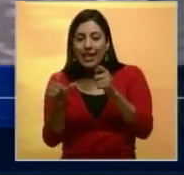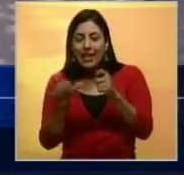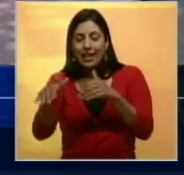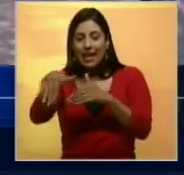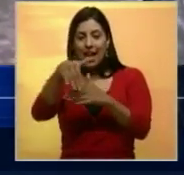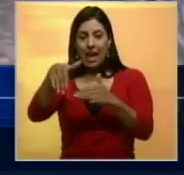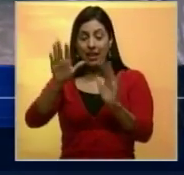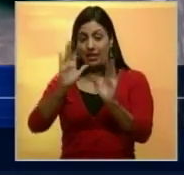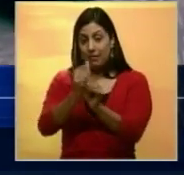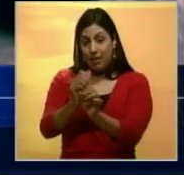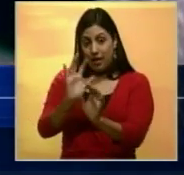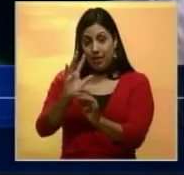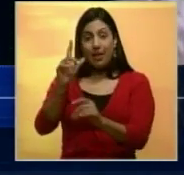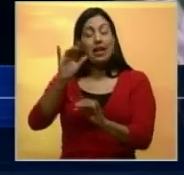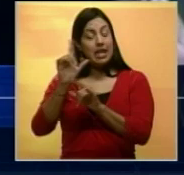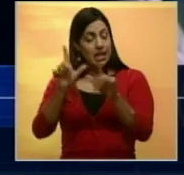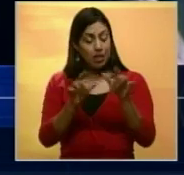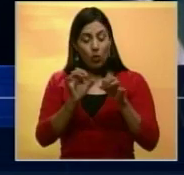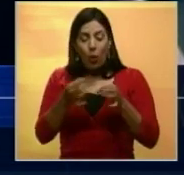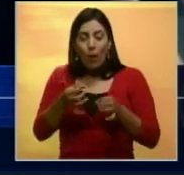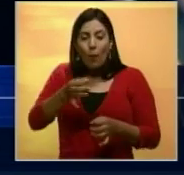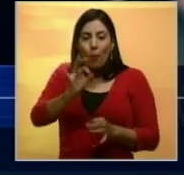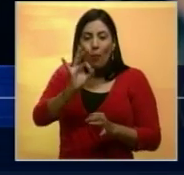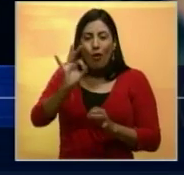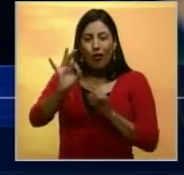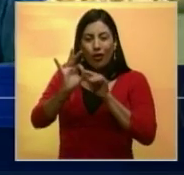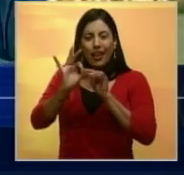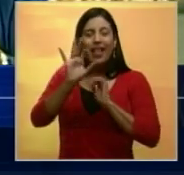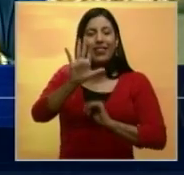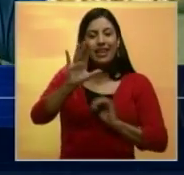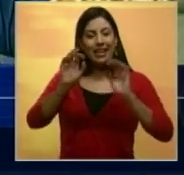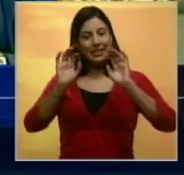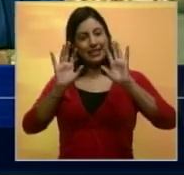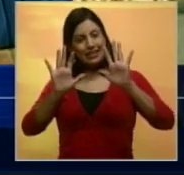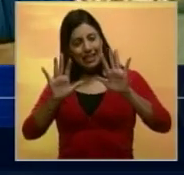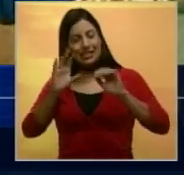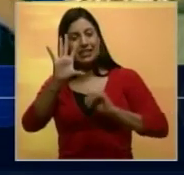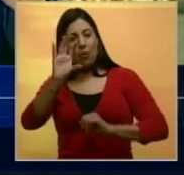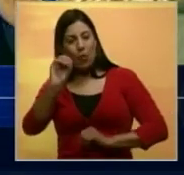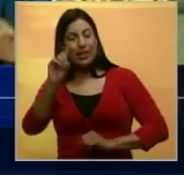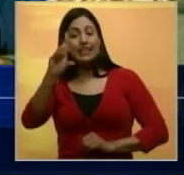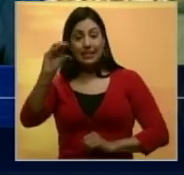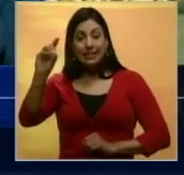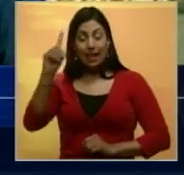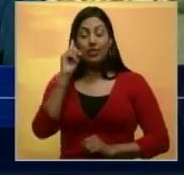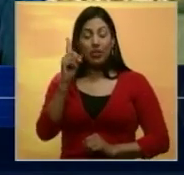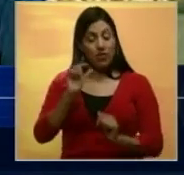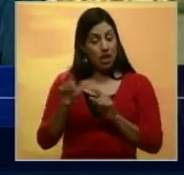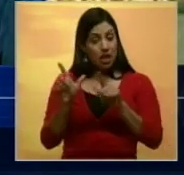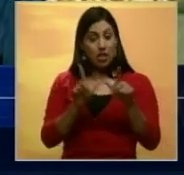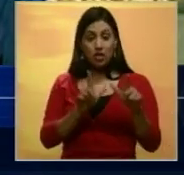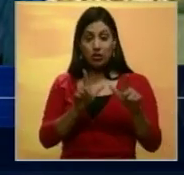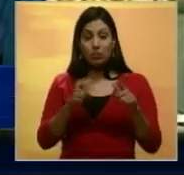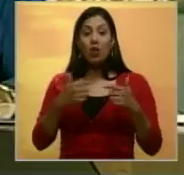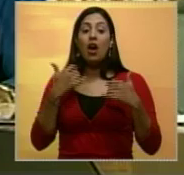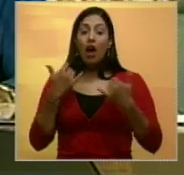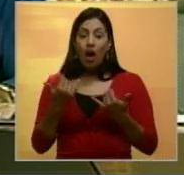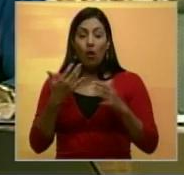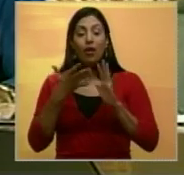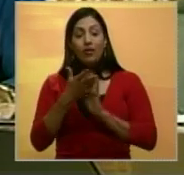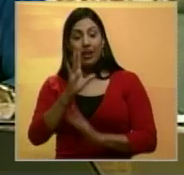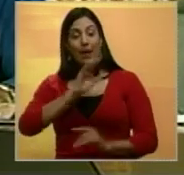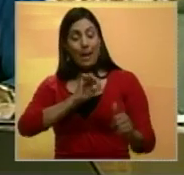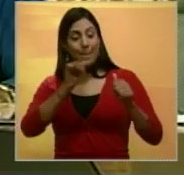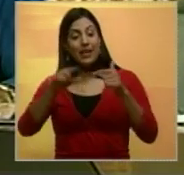la calle. Ya las nuevas monedas de 10, 50 y 100 deben estar circulando. El presidente también anunció